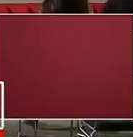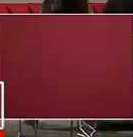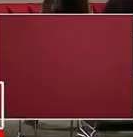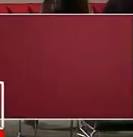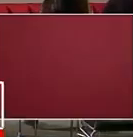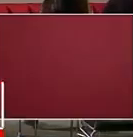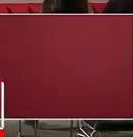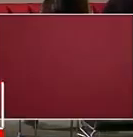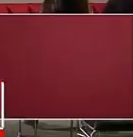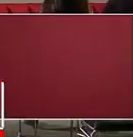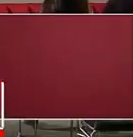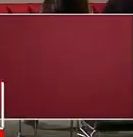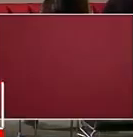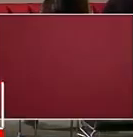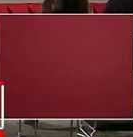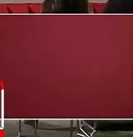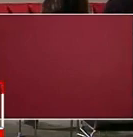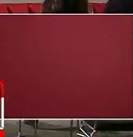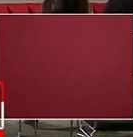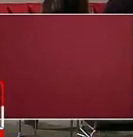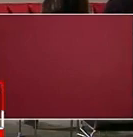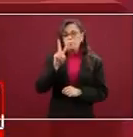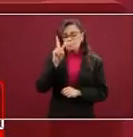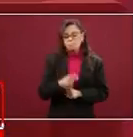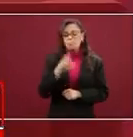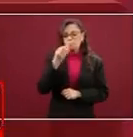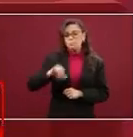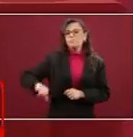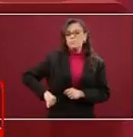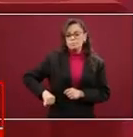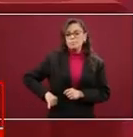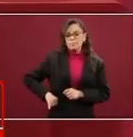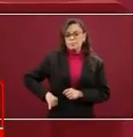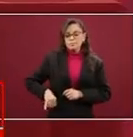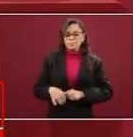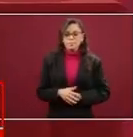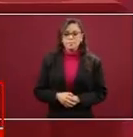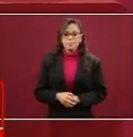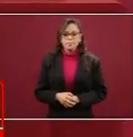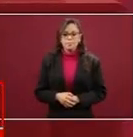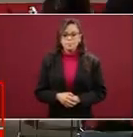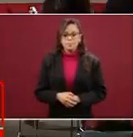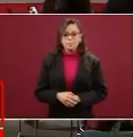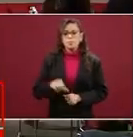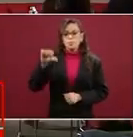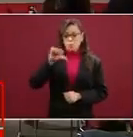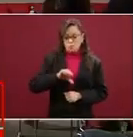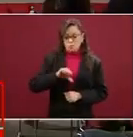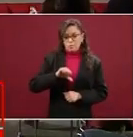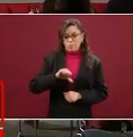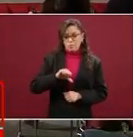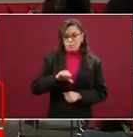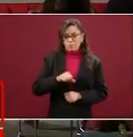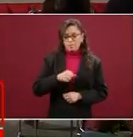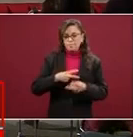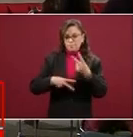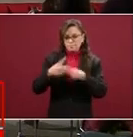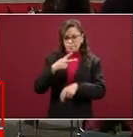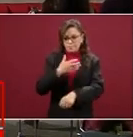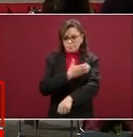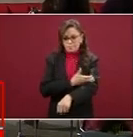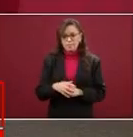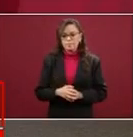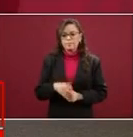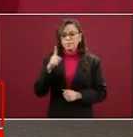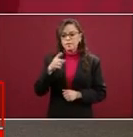reporte de autoridades de salud, se elevó a 118 el número de contagios por COVID-19 en México, un aumento de 27